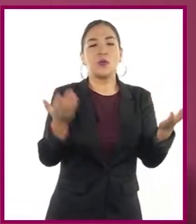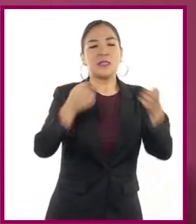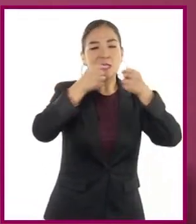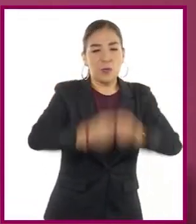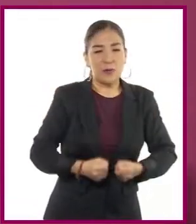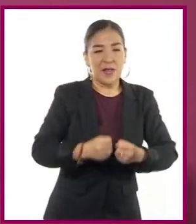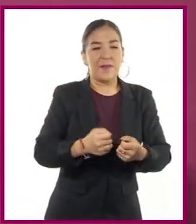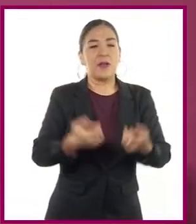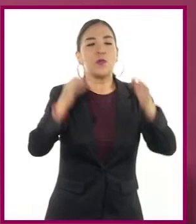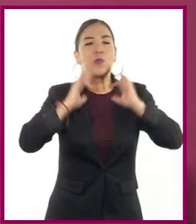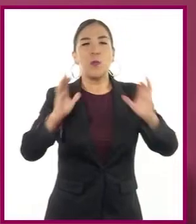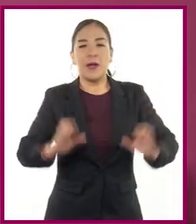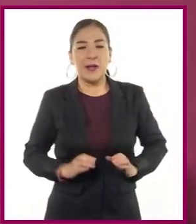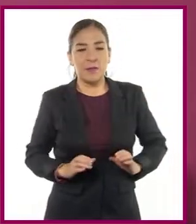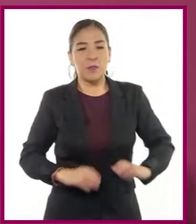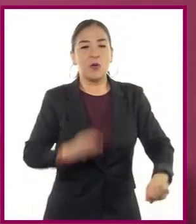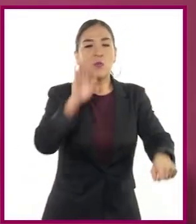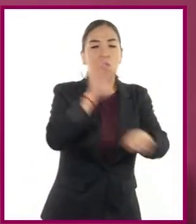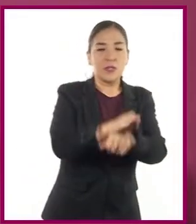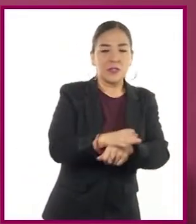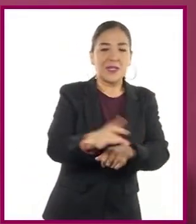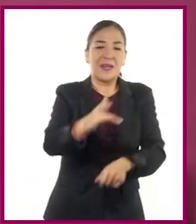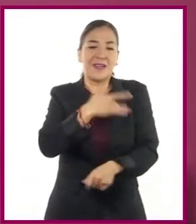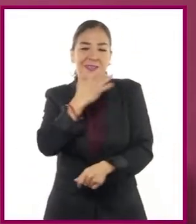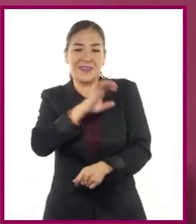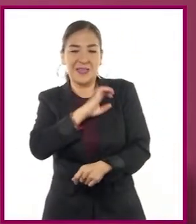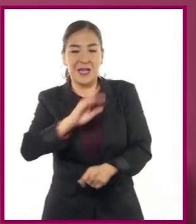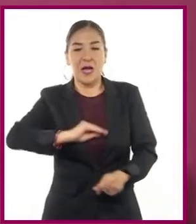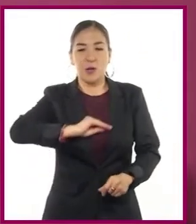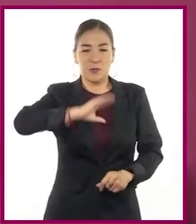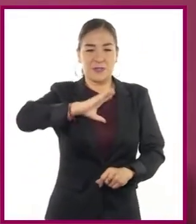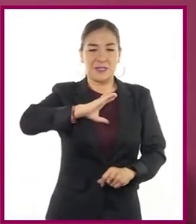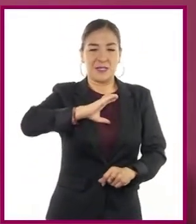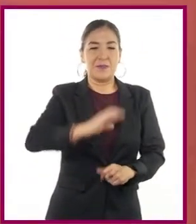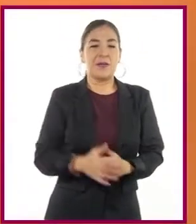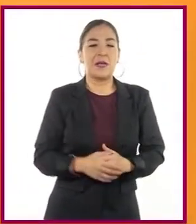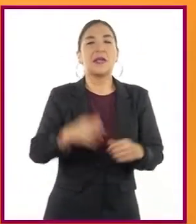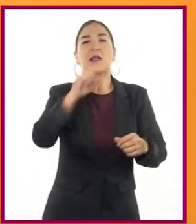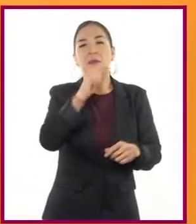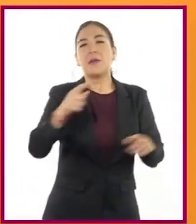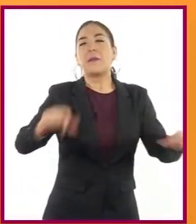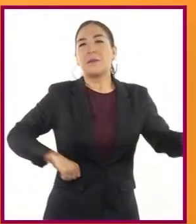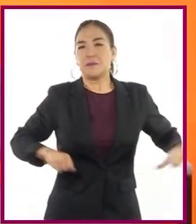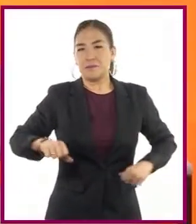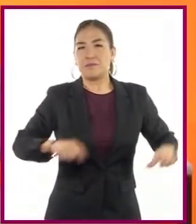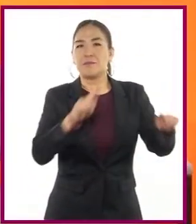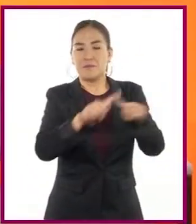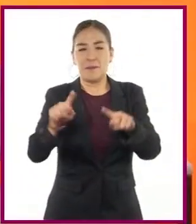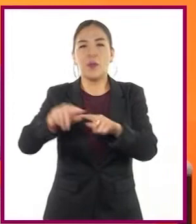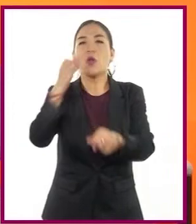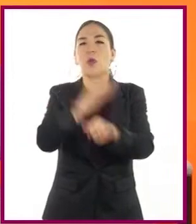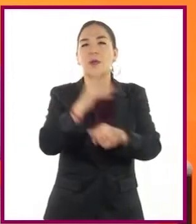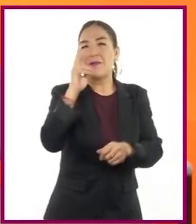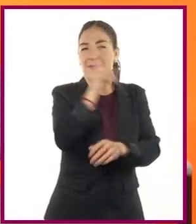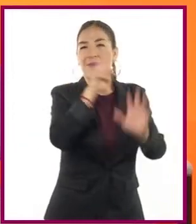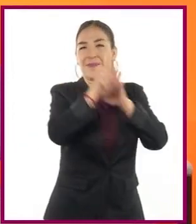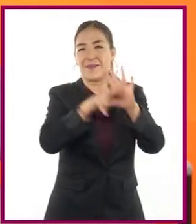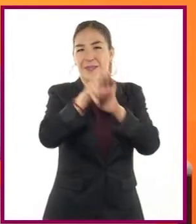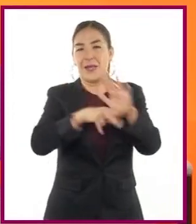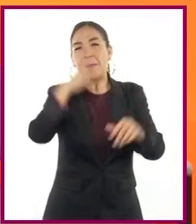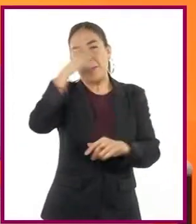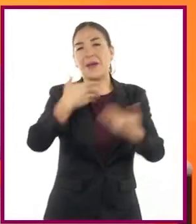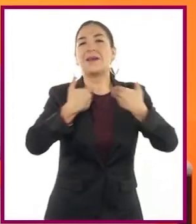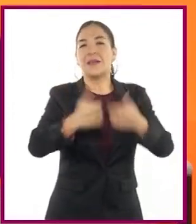seguridad, protección, afectiva, autoestima y autorrealización. Veamos el siguiente video para observar ejemplos al respecto.